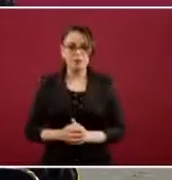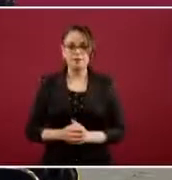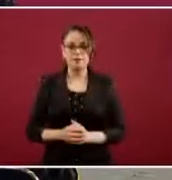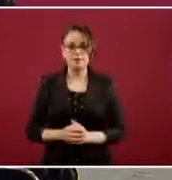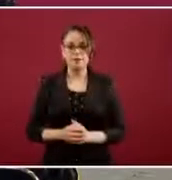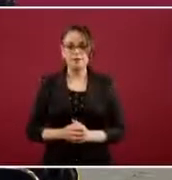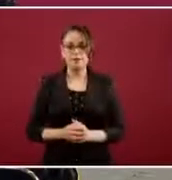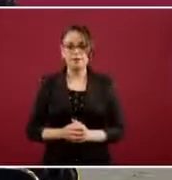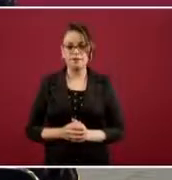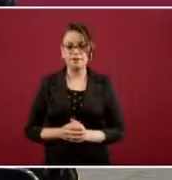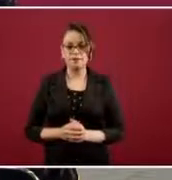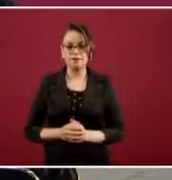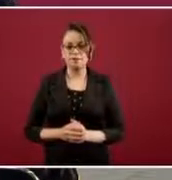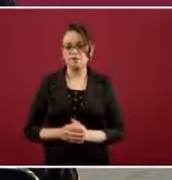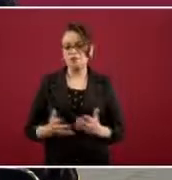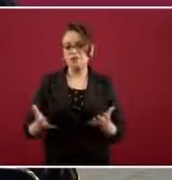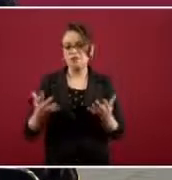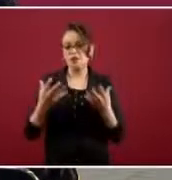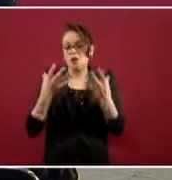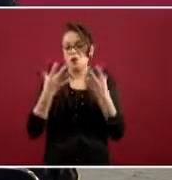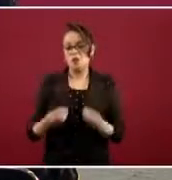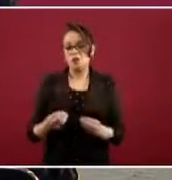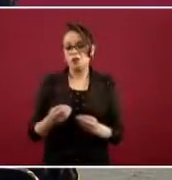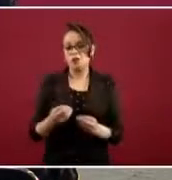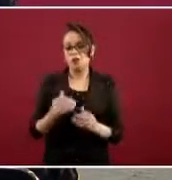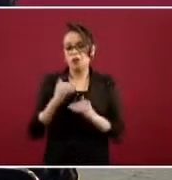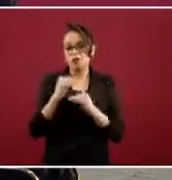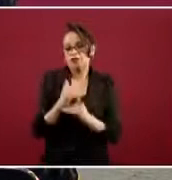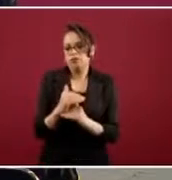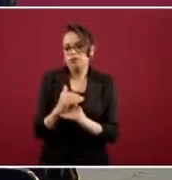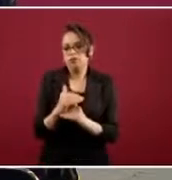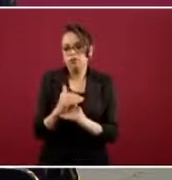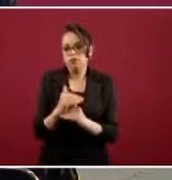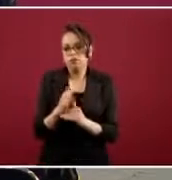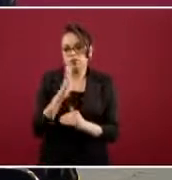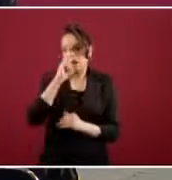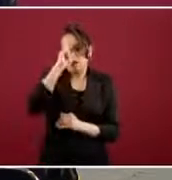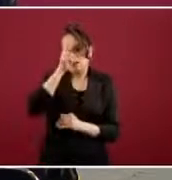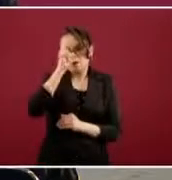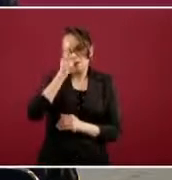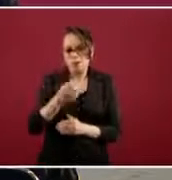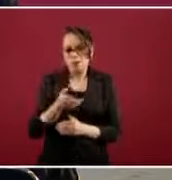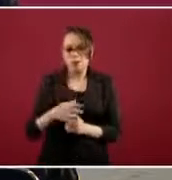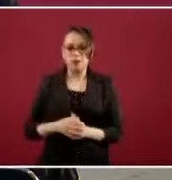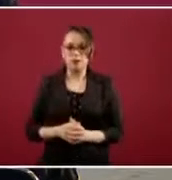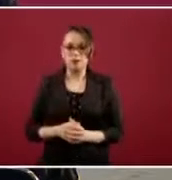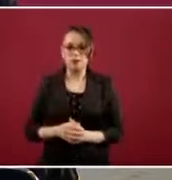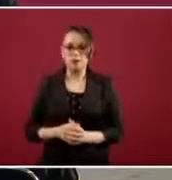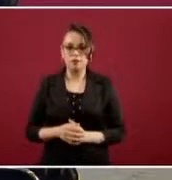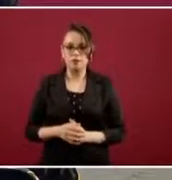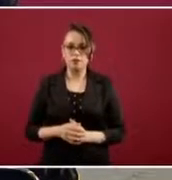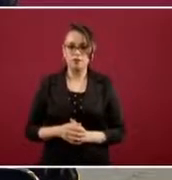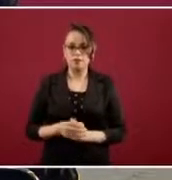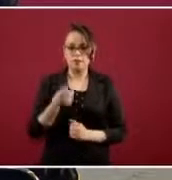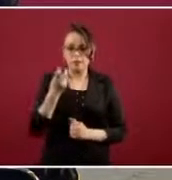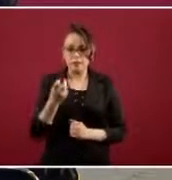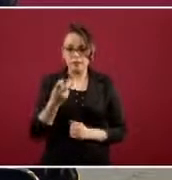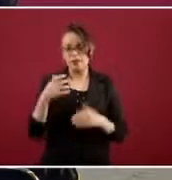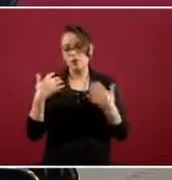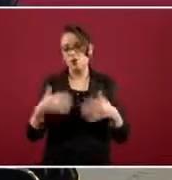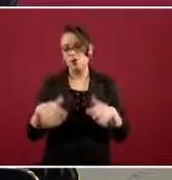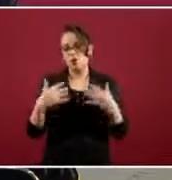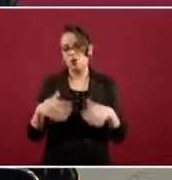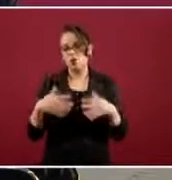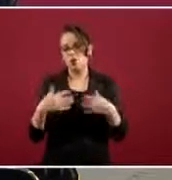como bastantes restricciones, por ejemplo, algunos servicios de atención pública como refugios también. Entonces, ahí tenemos como un foco muy rojo